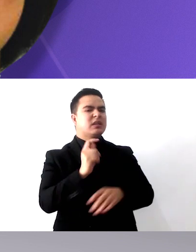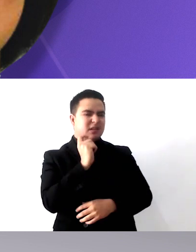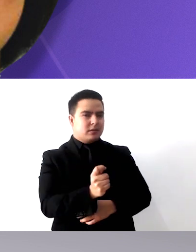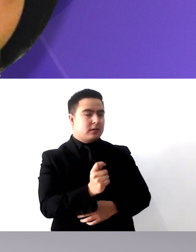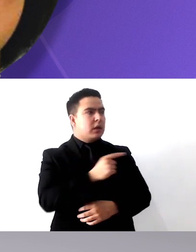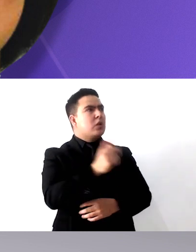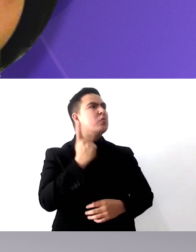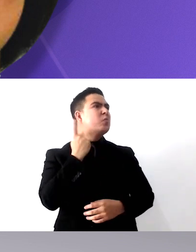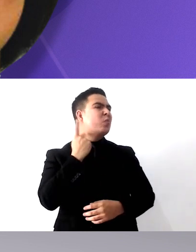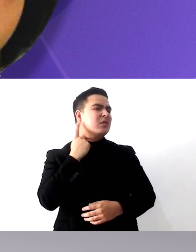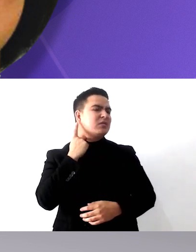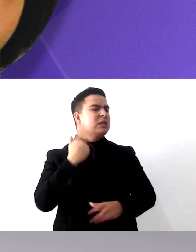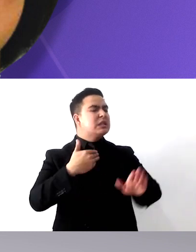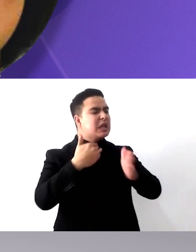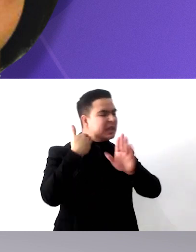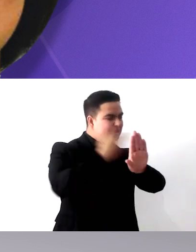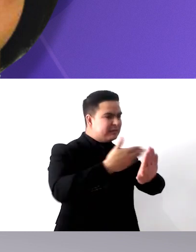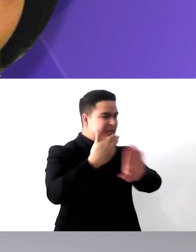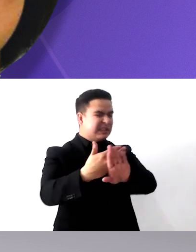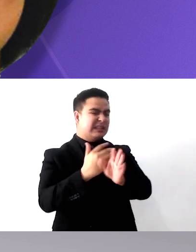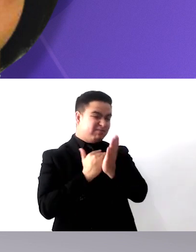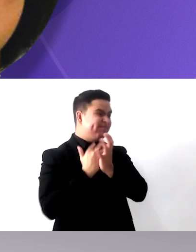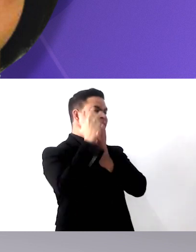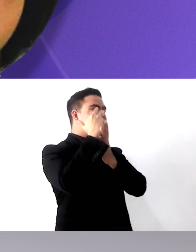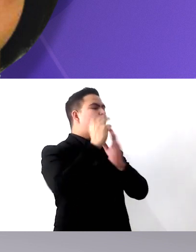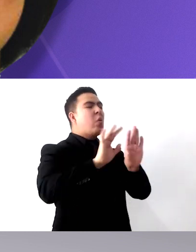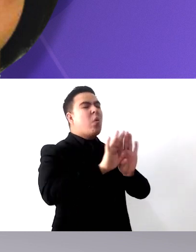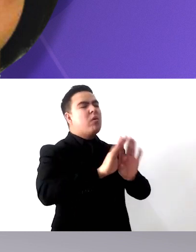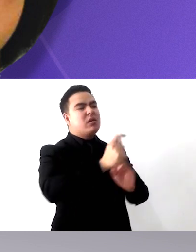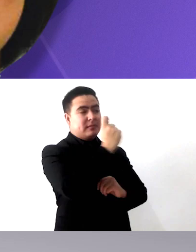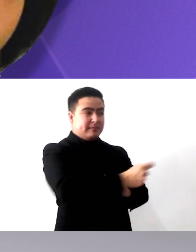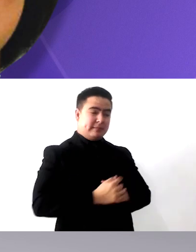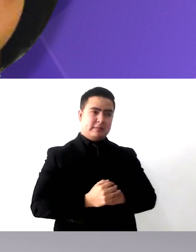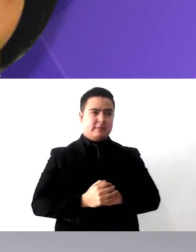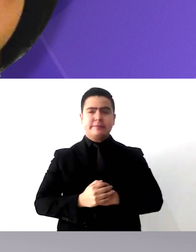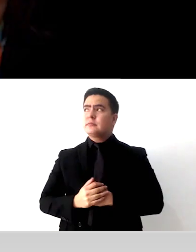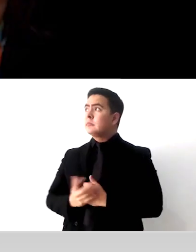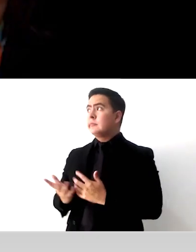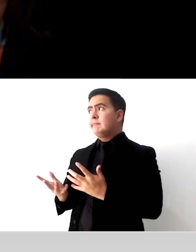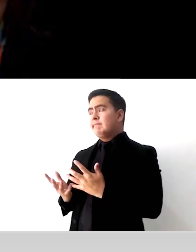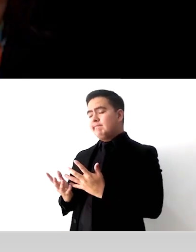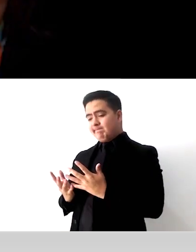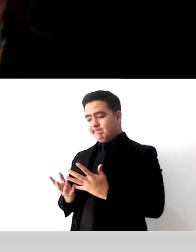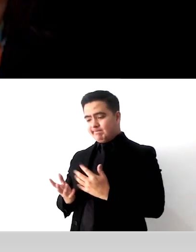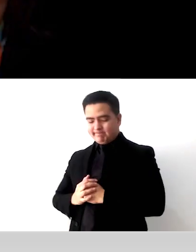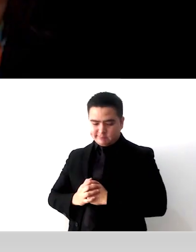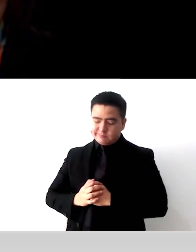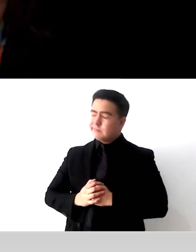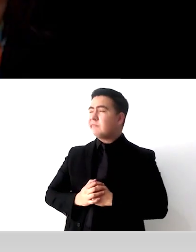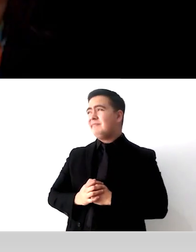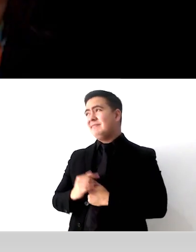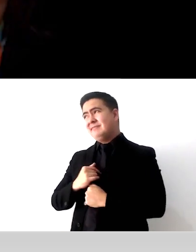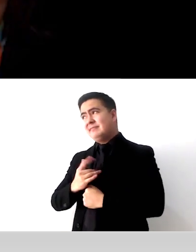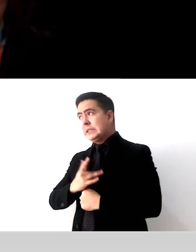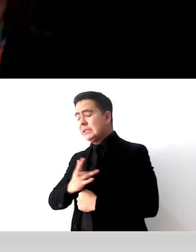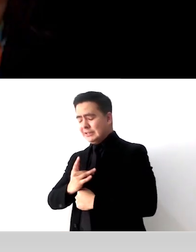los partidos políticos a acrecentar este problema de la violencia política por razón de género? Presidenta, me